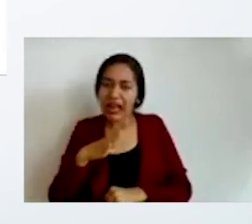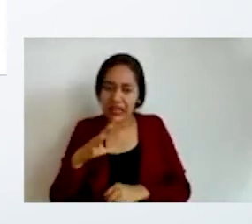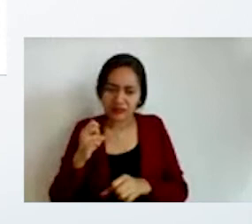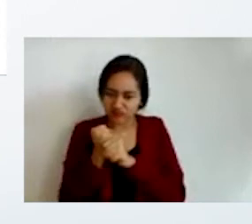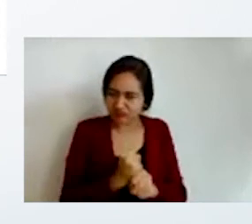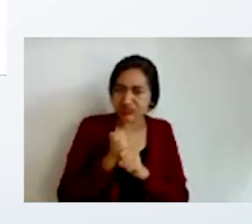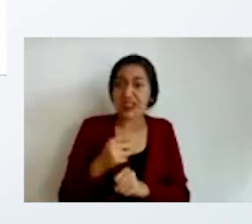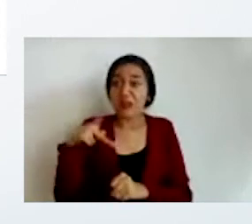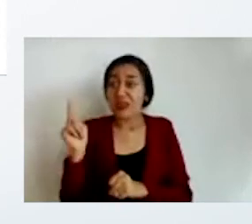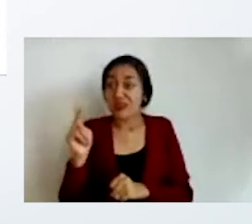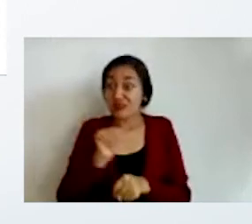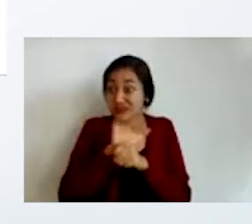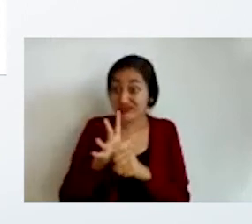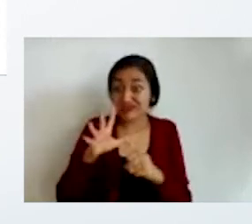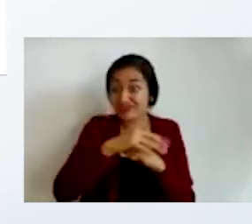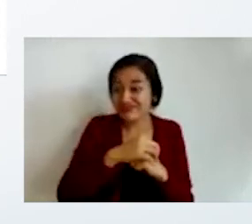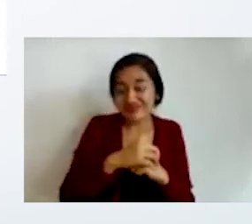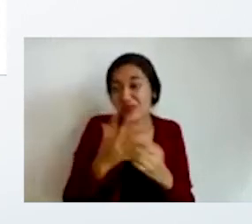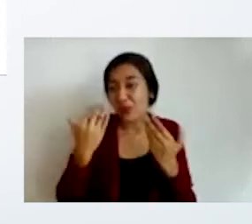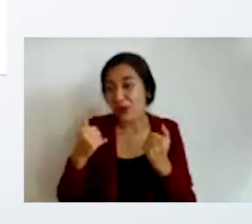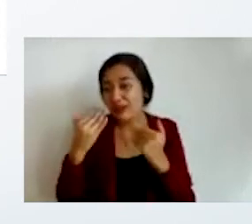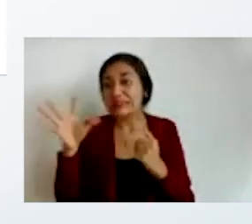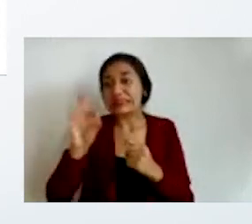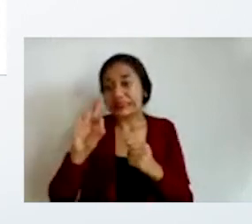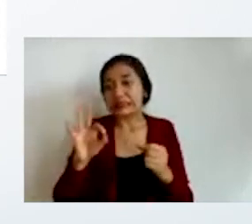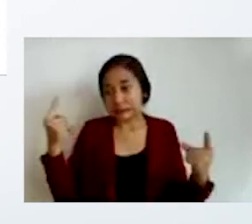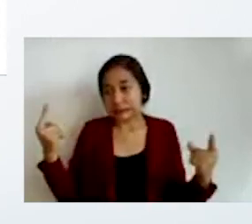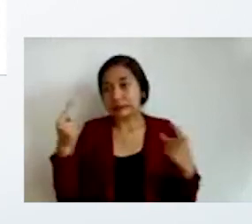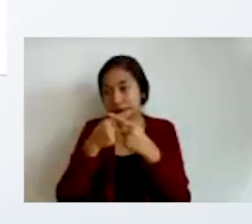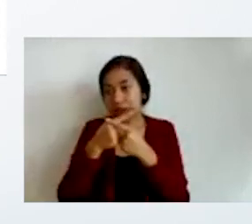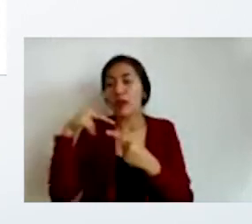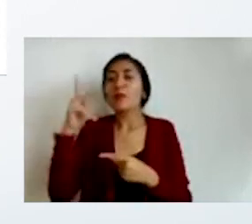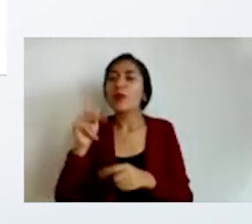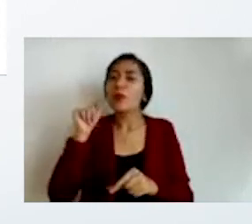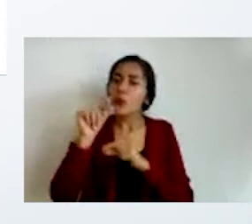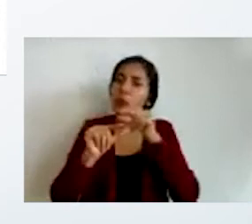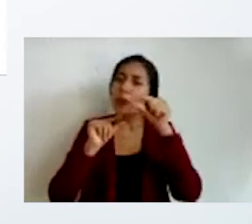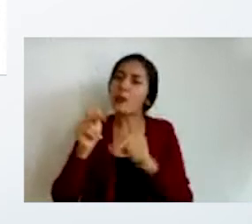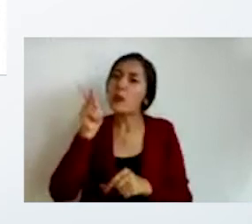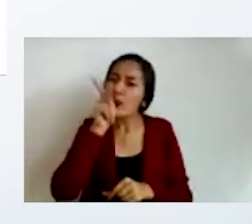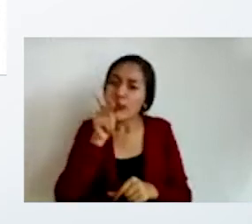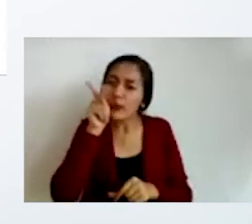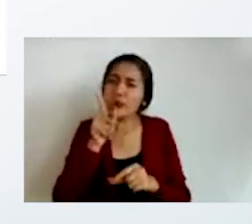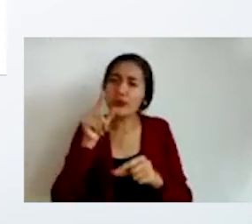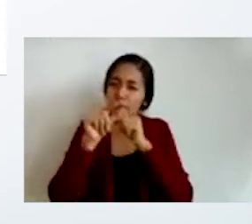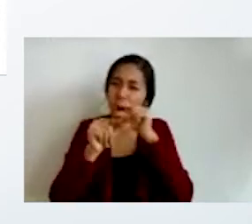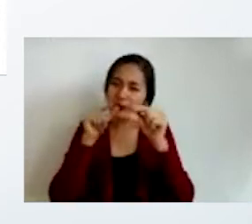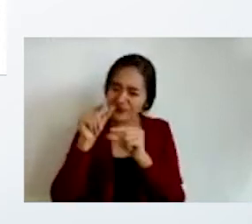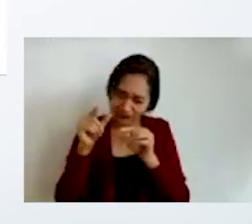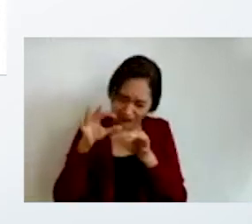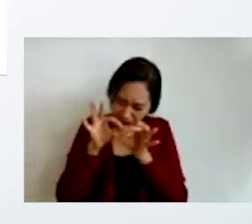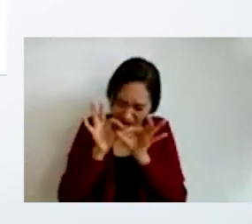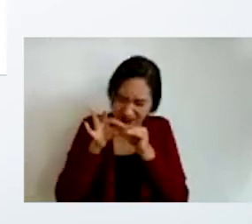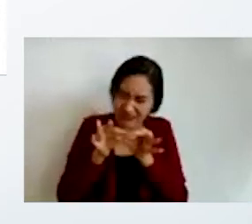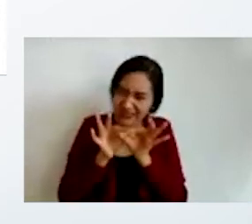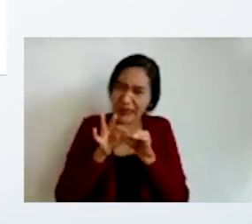estamos buscando. Pero en la medida en la que se van perfeccionando estas pruebas, se van desarrollando dos conceptos básicos